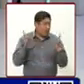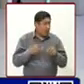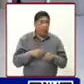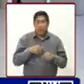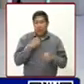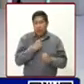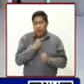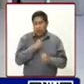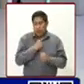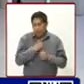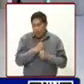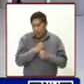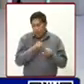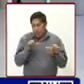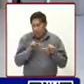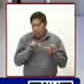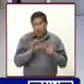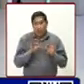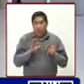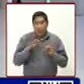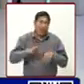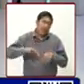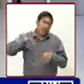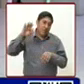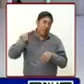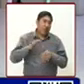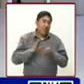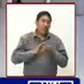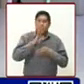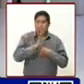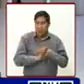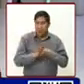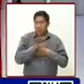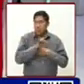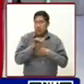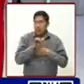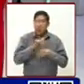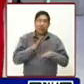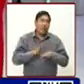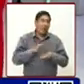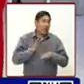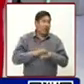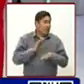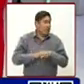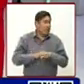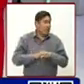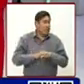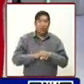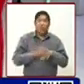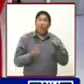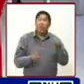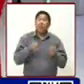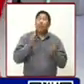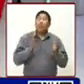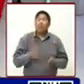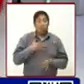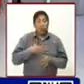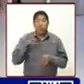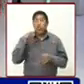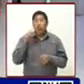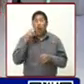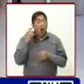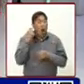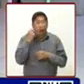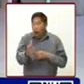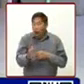están en trabajos tampoco ha caído ningún muro el muro cayó en febrero y también la recomendación para los conductores por favor no corra